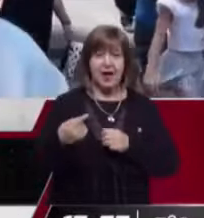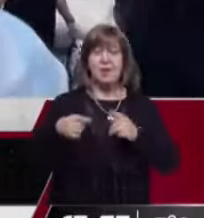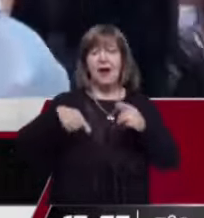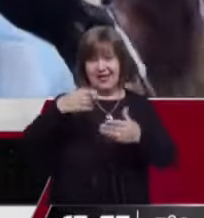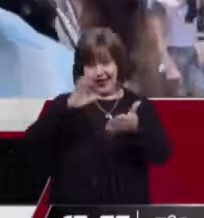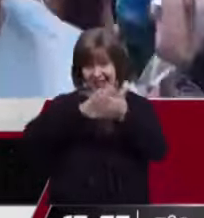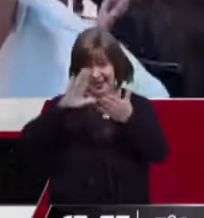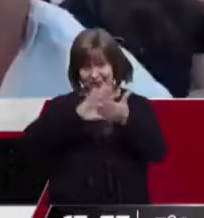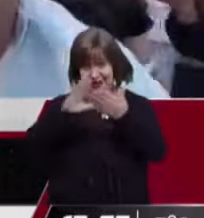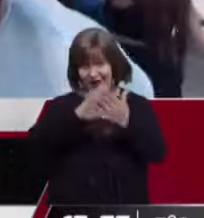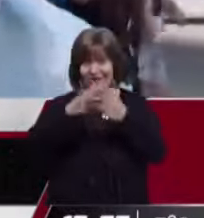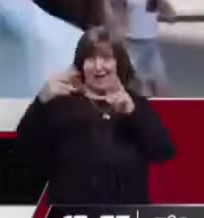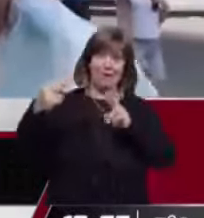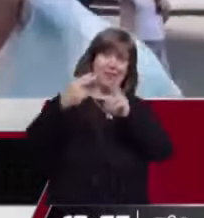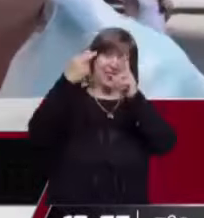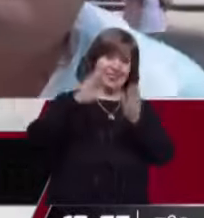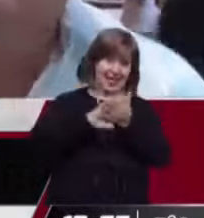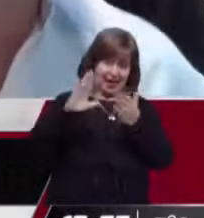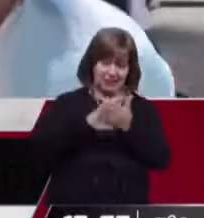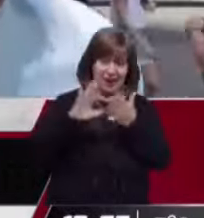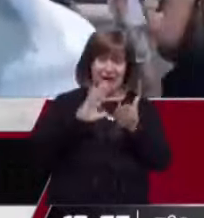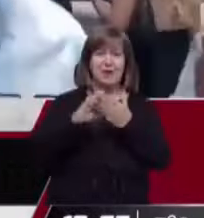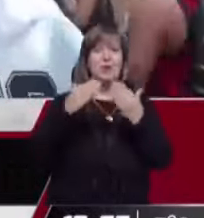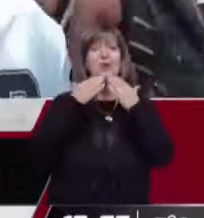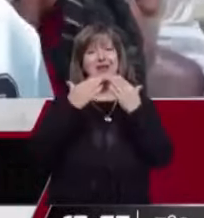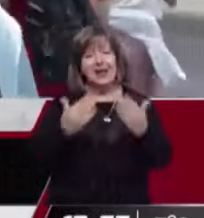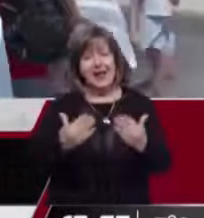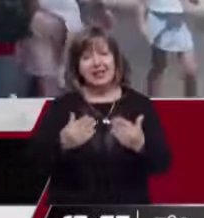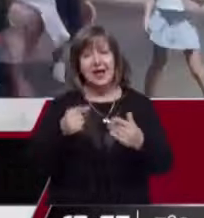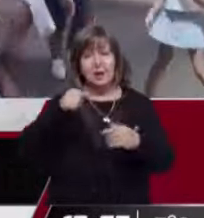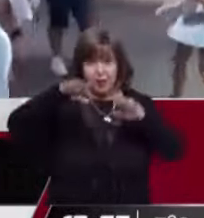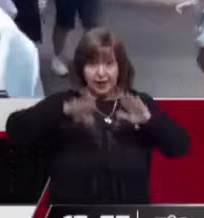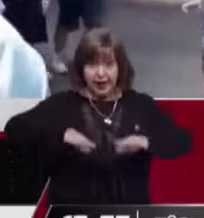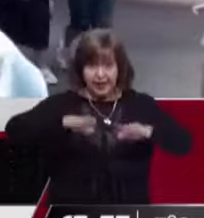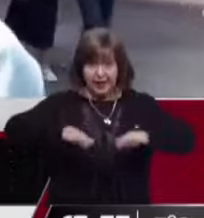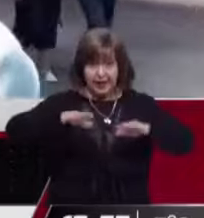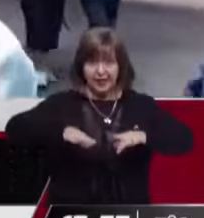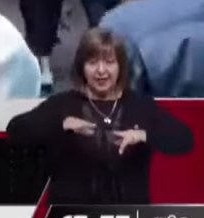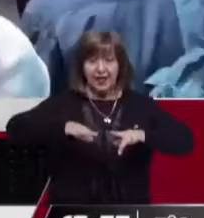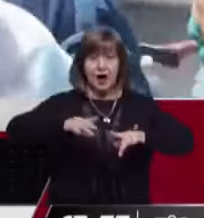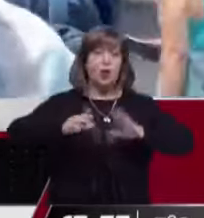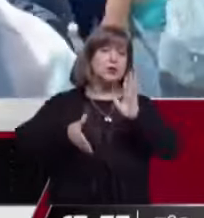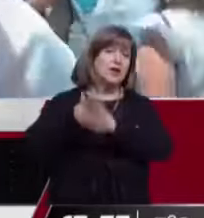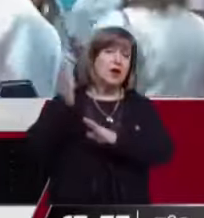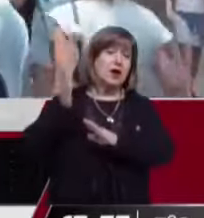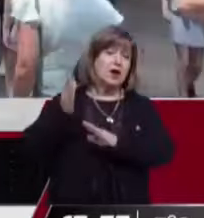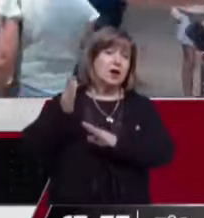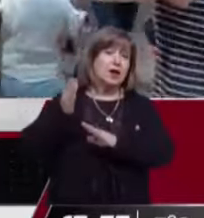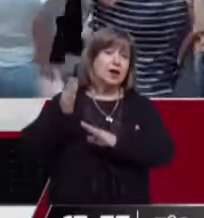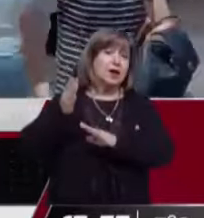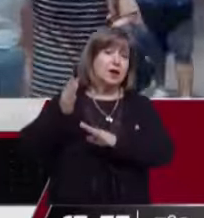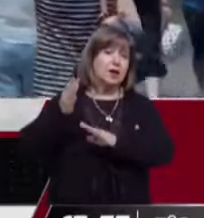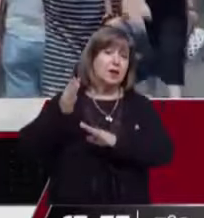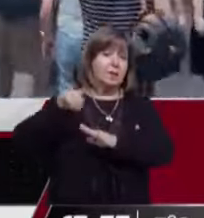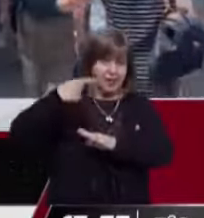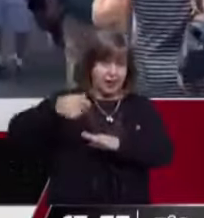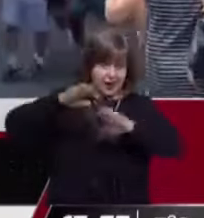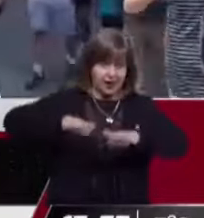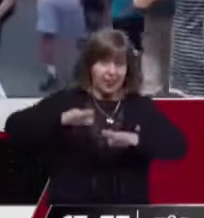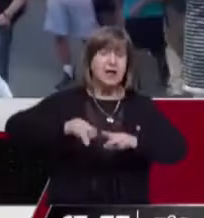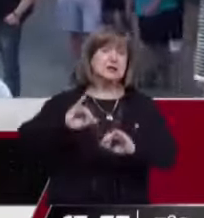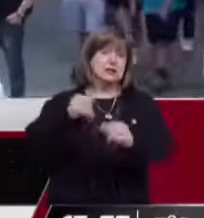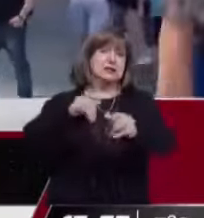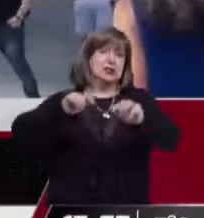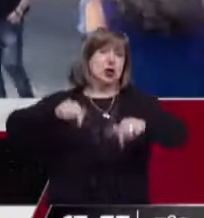Sí, claro. Y ya mañana, bueno, por favor. Nos vemos nuevamente. Gracias a ustedes. ¿Te quedás mañana nuevamente allí en Nueva York, Nueva Jersey? Sí,